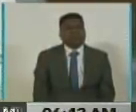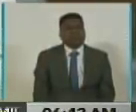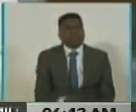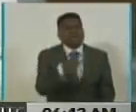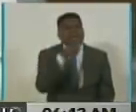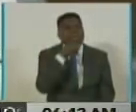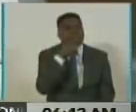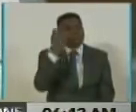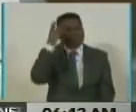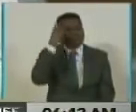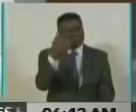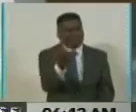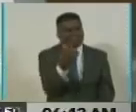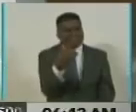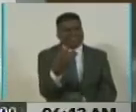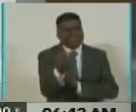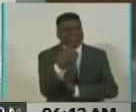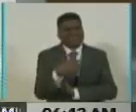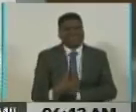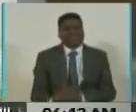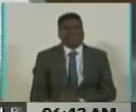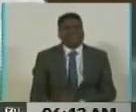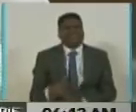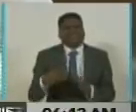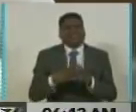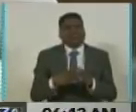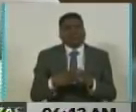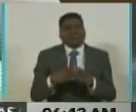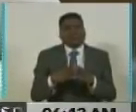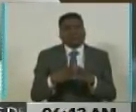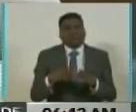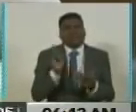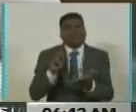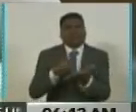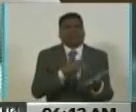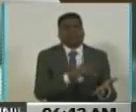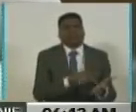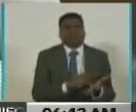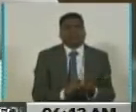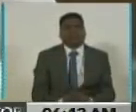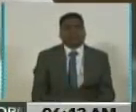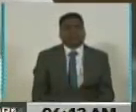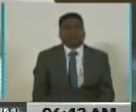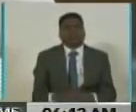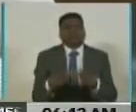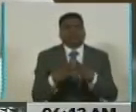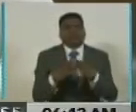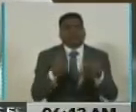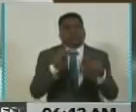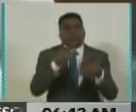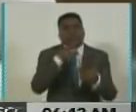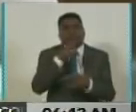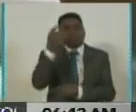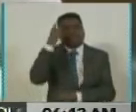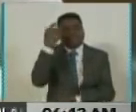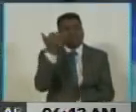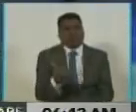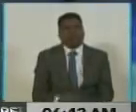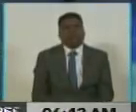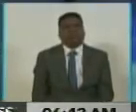pregunta del día para que la gente, que es un medidor importante en las redes sociales, siga participando con la pregunta que se ha generado en la mañana del día de hoy,